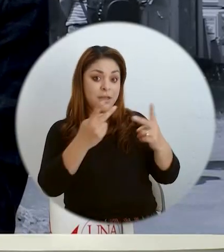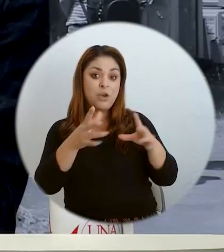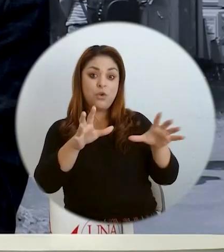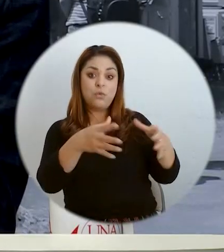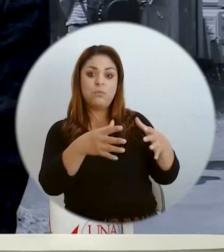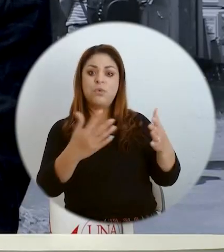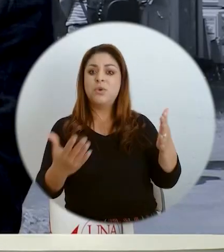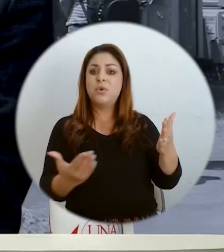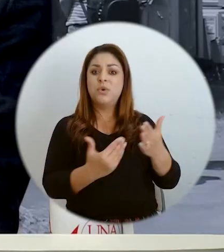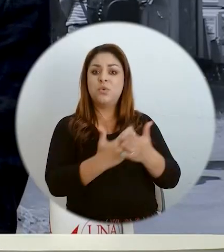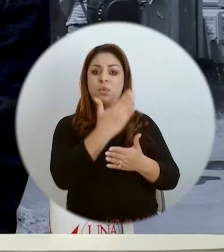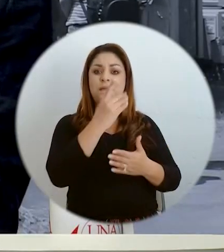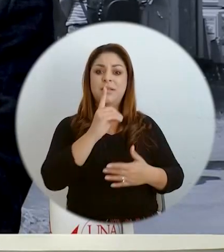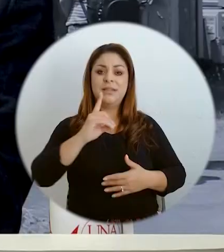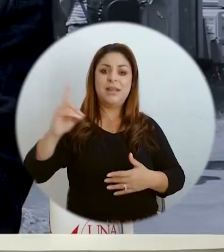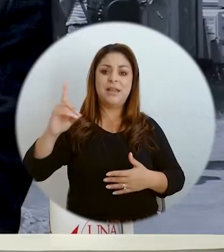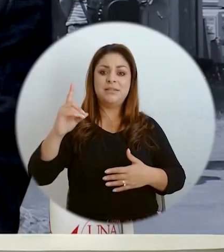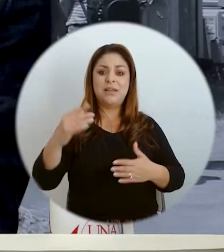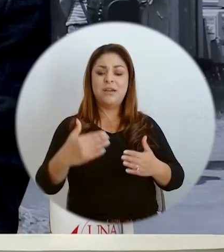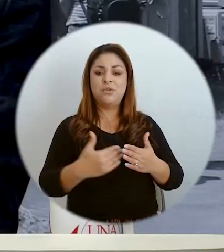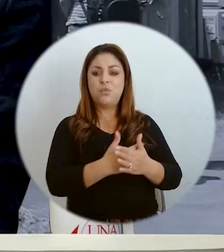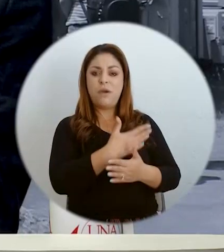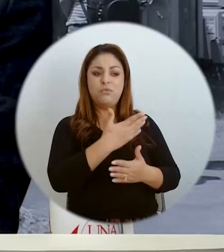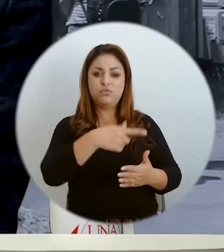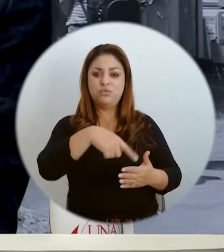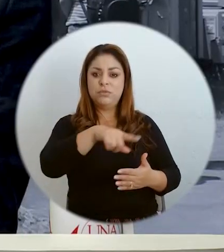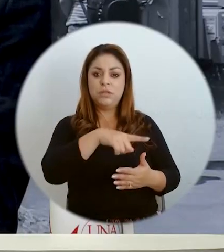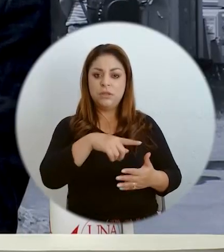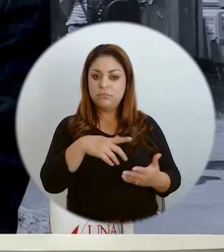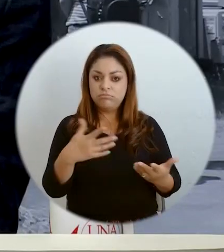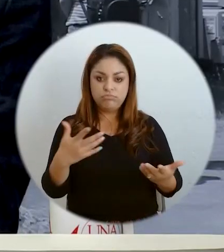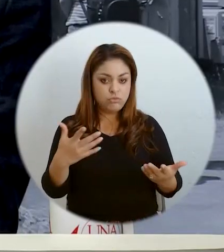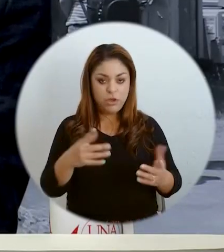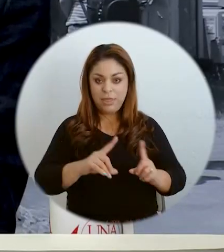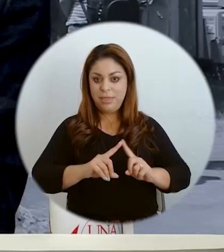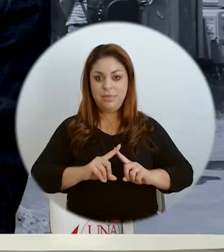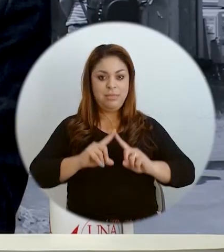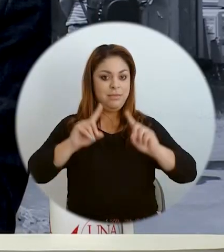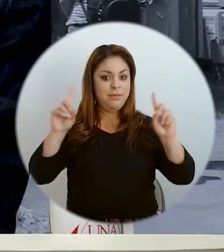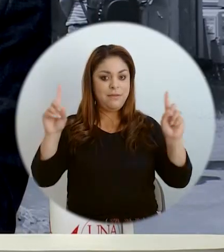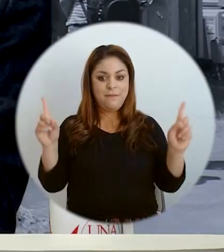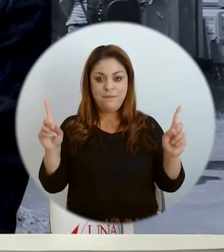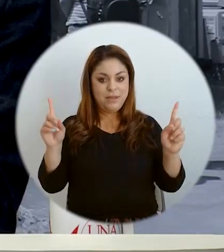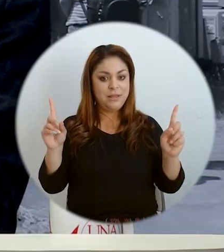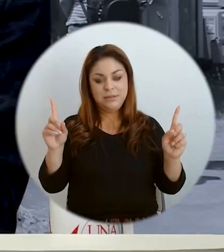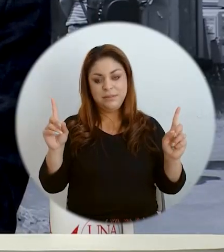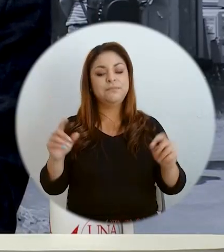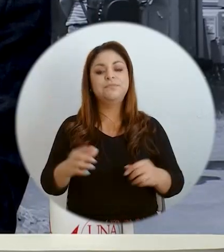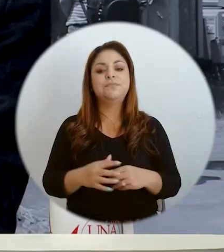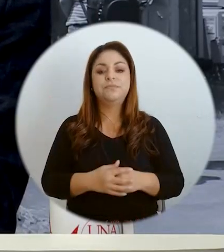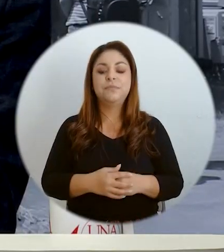grupos de la nueva derecha, neoconservadores, la estética es muy diferente.